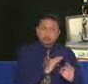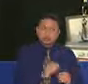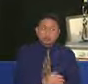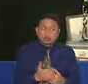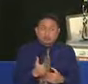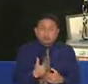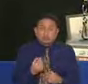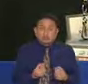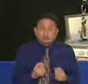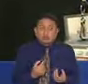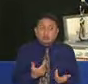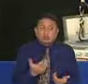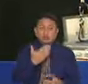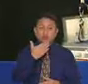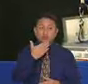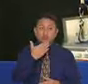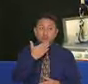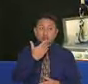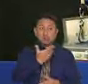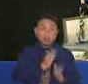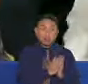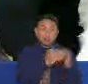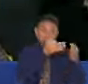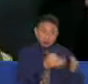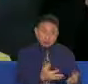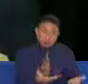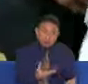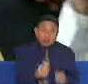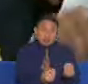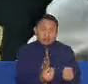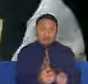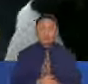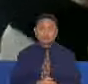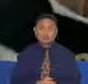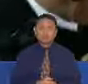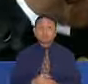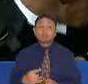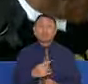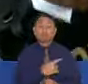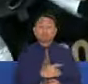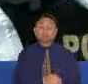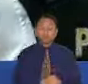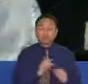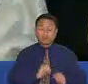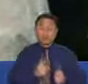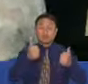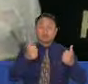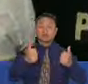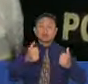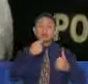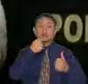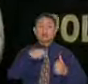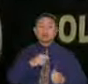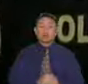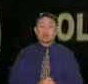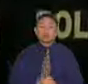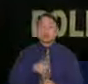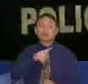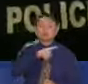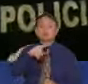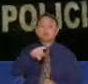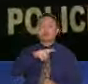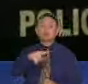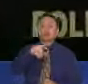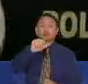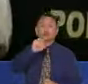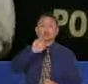me puedo pronunciar mientras no hay un pedido oficial. En sus primeras declaraciones como candidato, Cristian Zurita